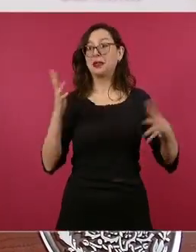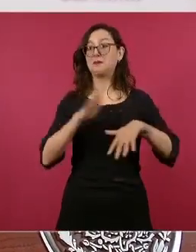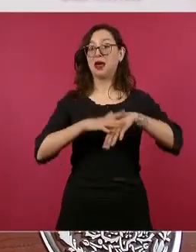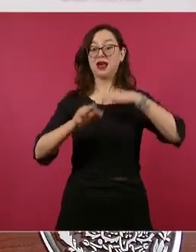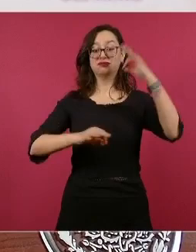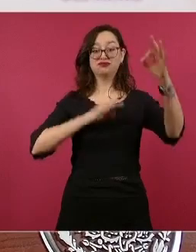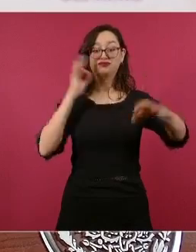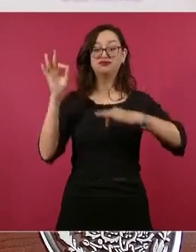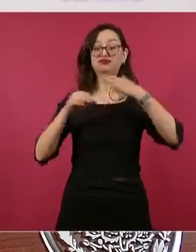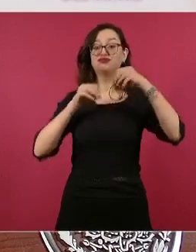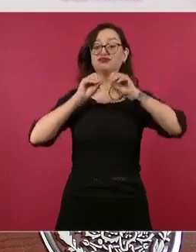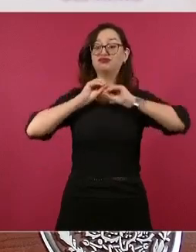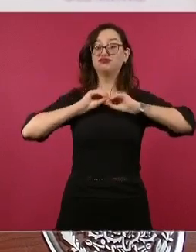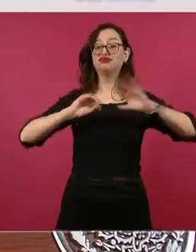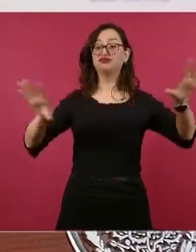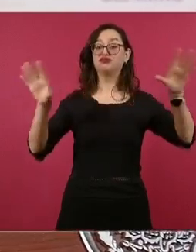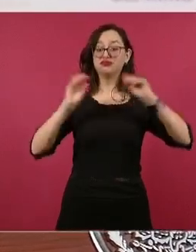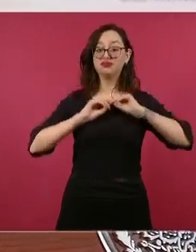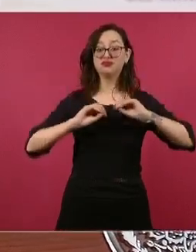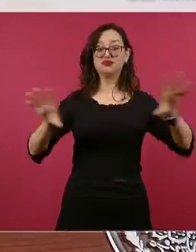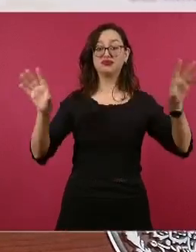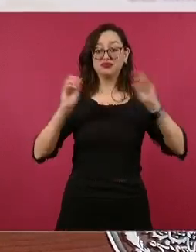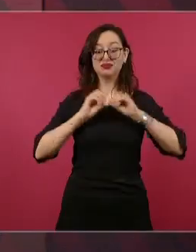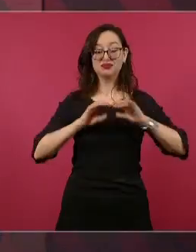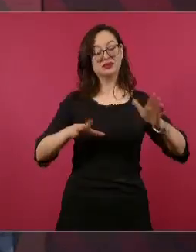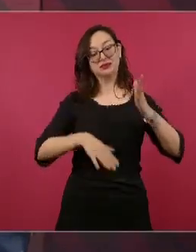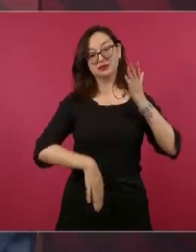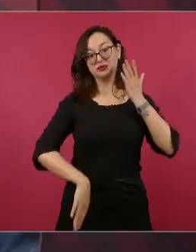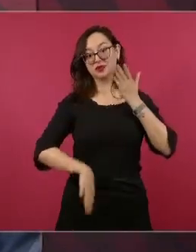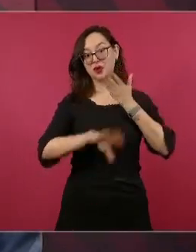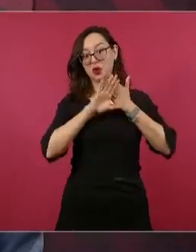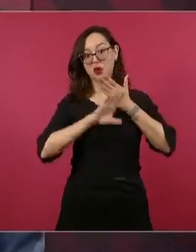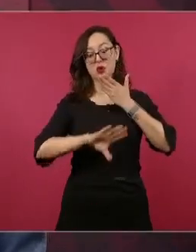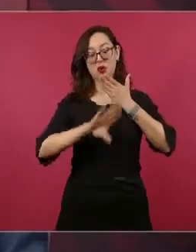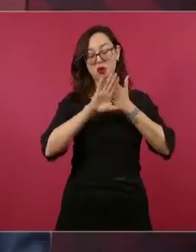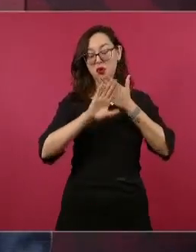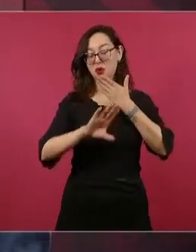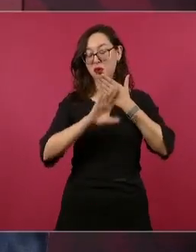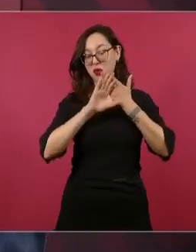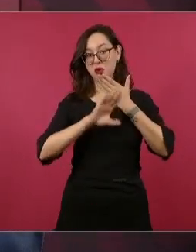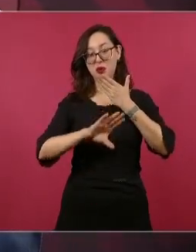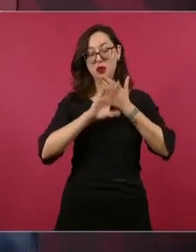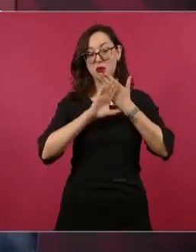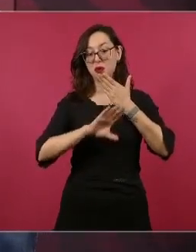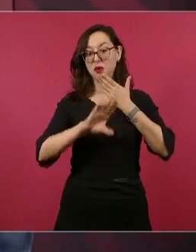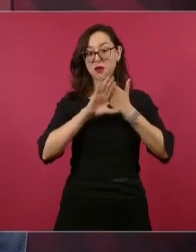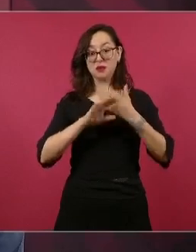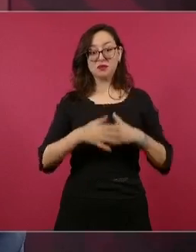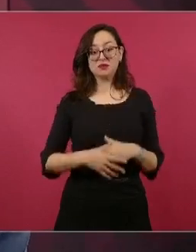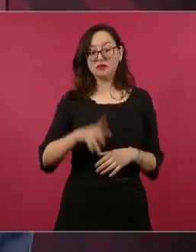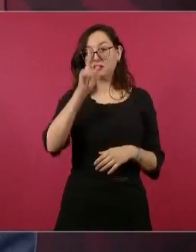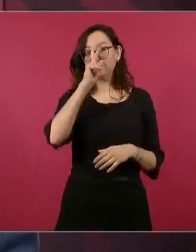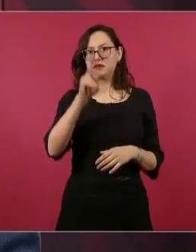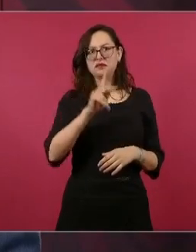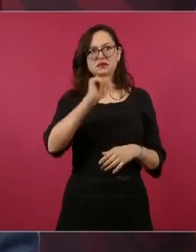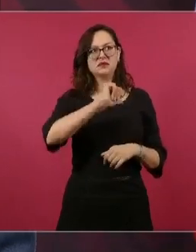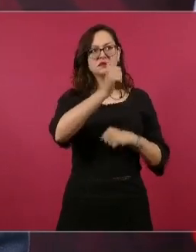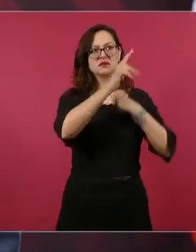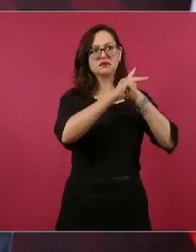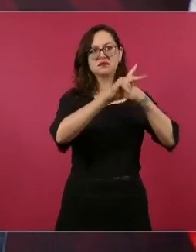intensa en contra de un dirigente en el mundo